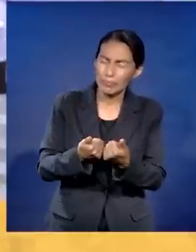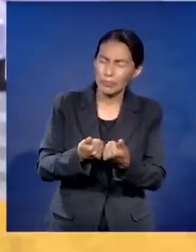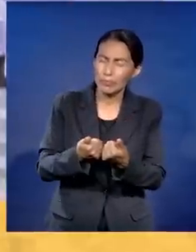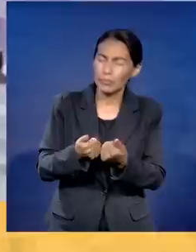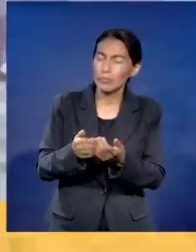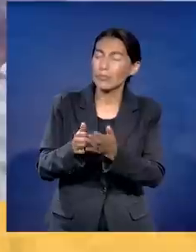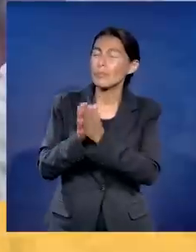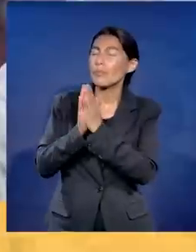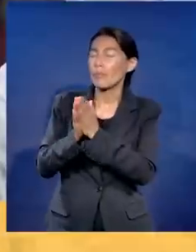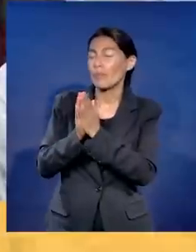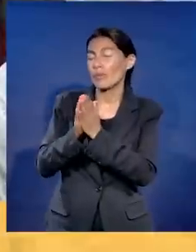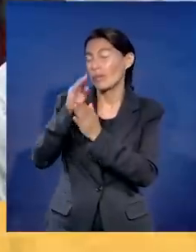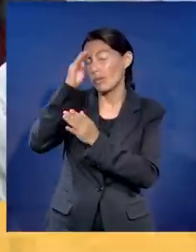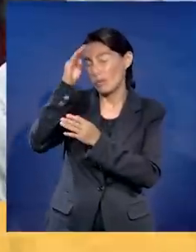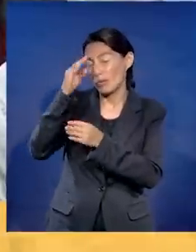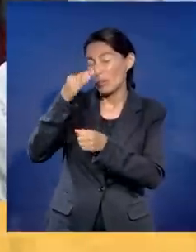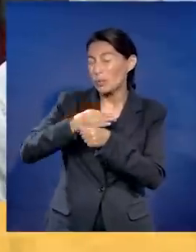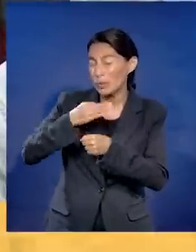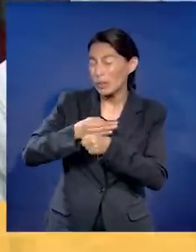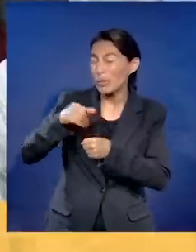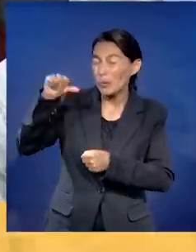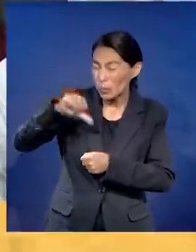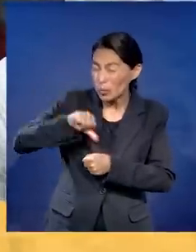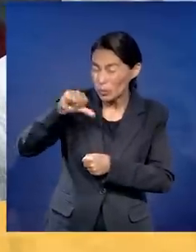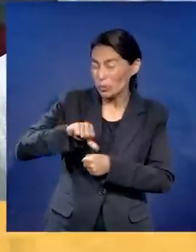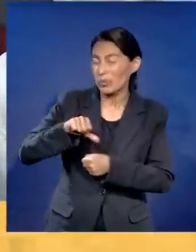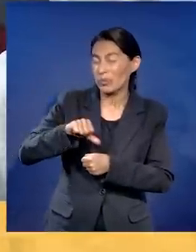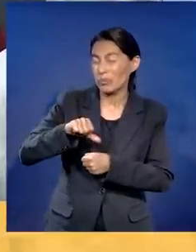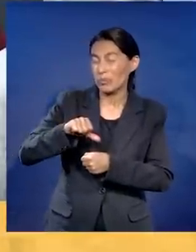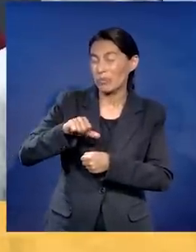Y permite que durante este día, no mañana, este día,